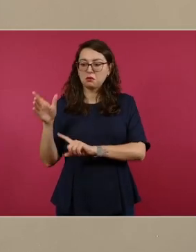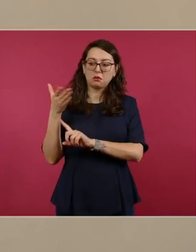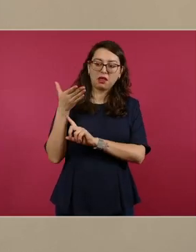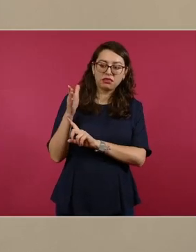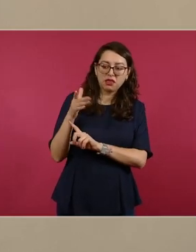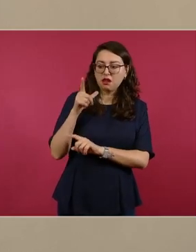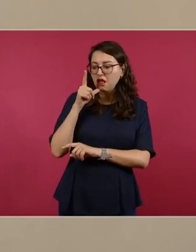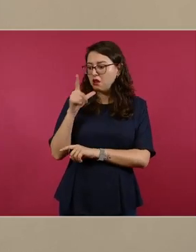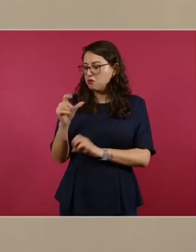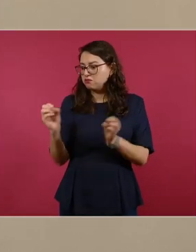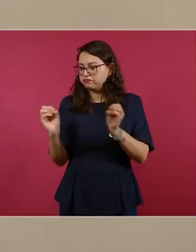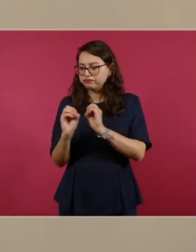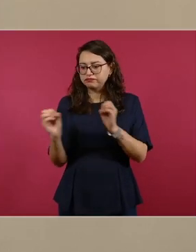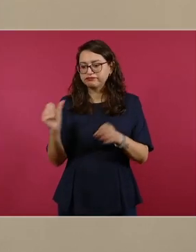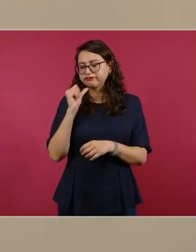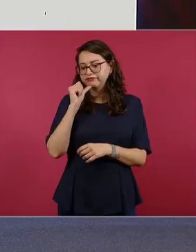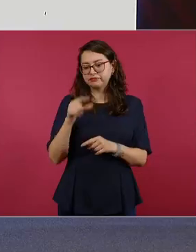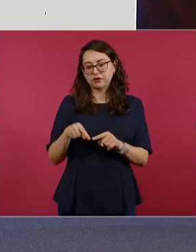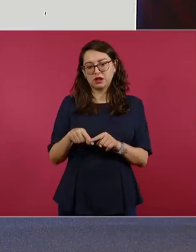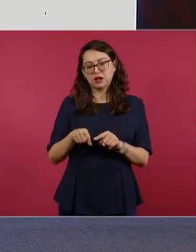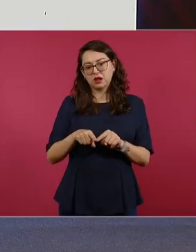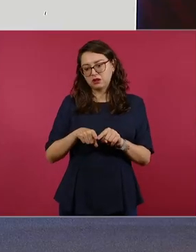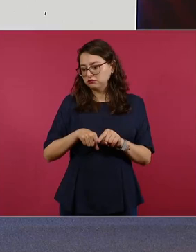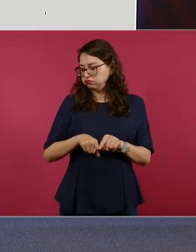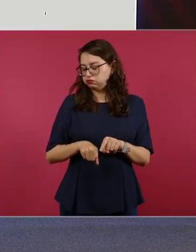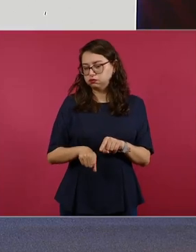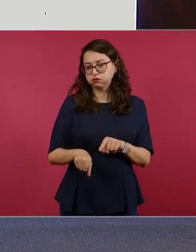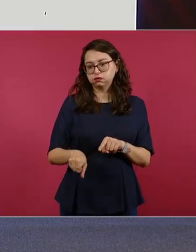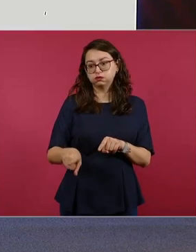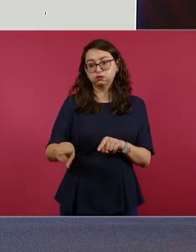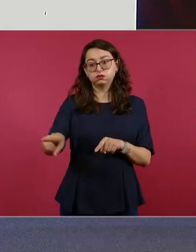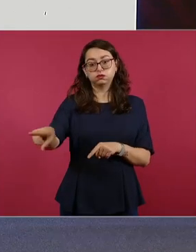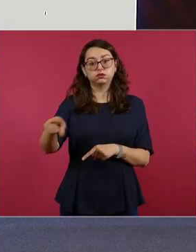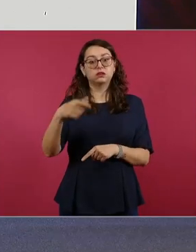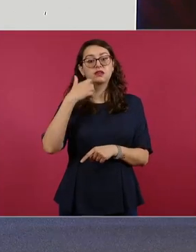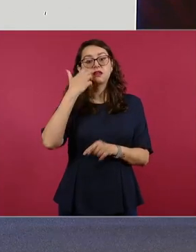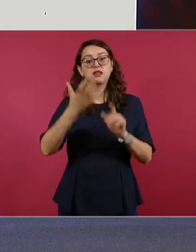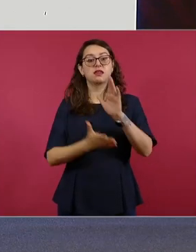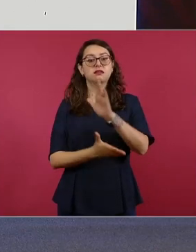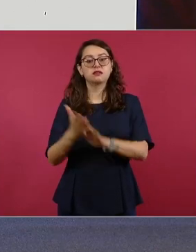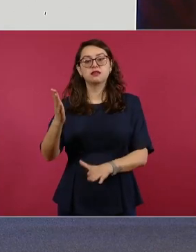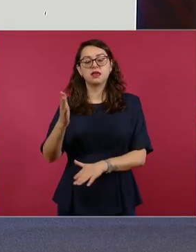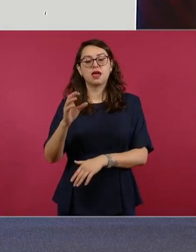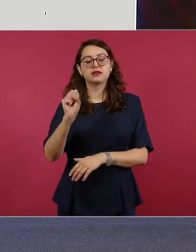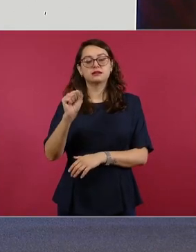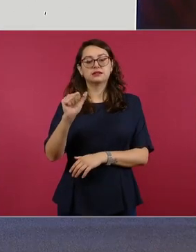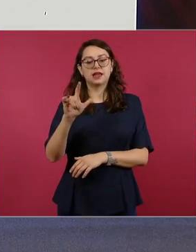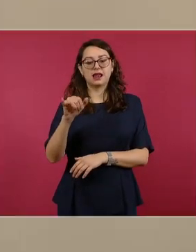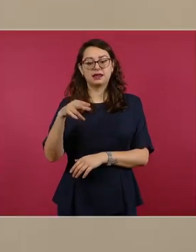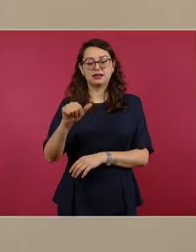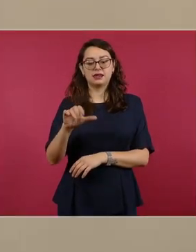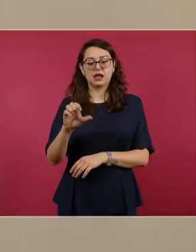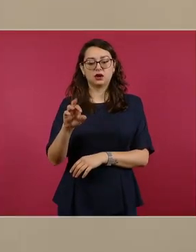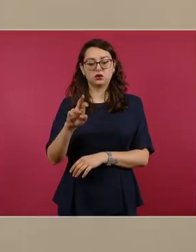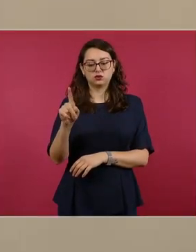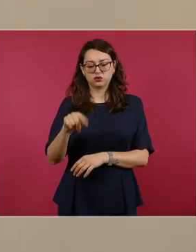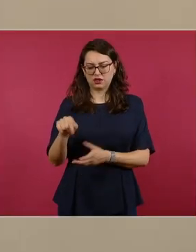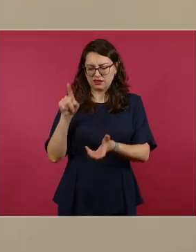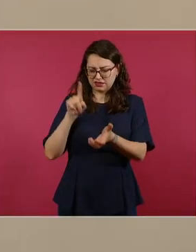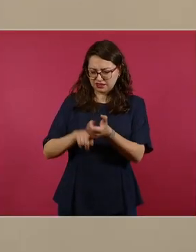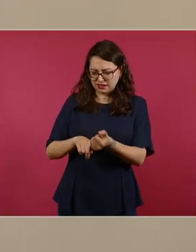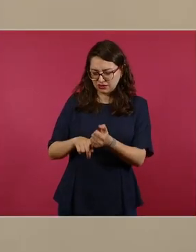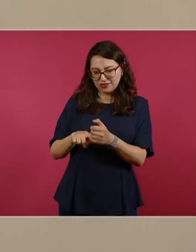luminarias, con dirección al puerto de Salina Cruz, Oaxaca, transportando 672